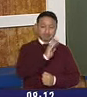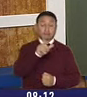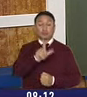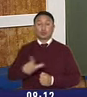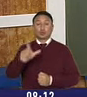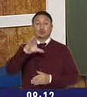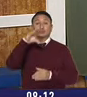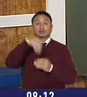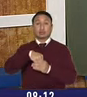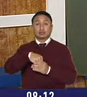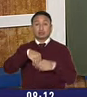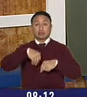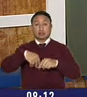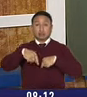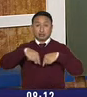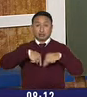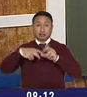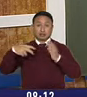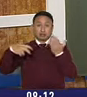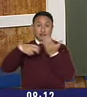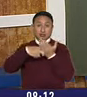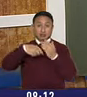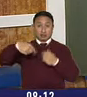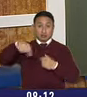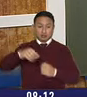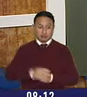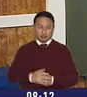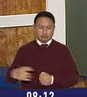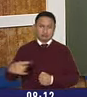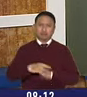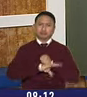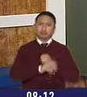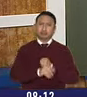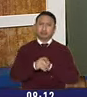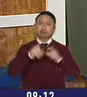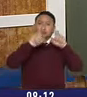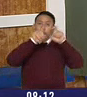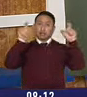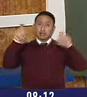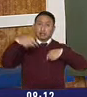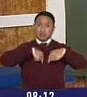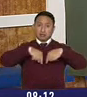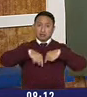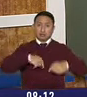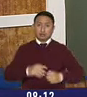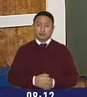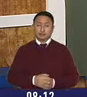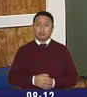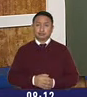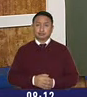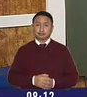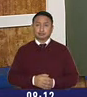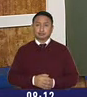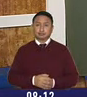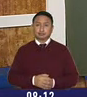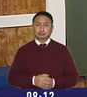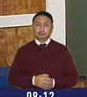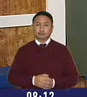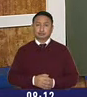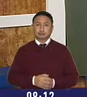al interior de la terminal terrestre de Quitumbe, se registró el robo de un local perteneciente a una cooperativa de